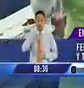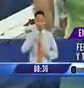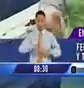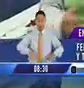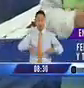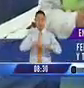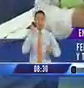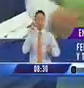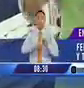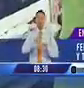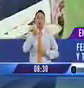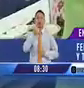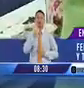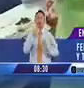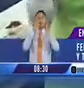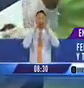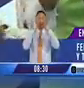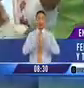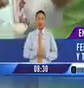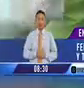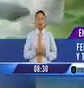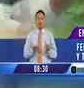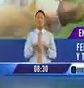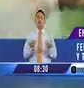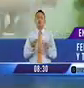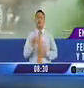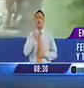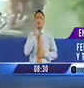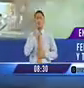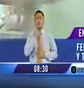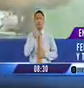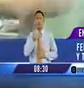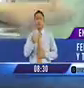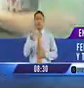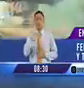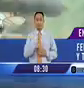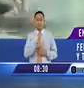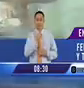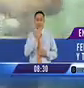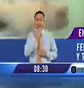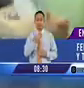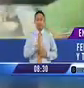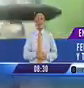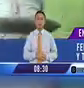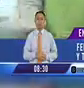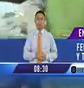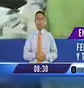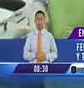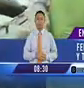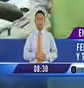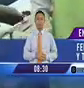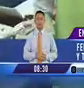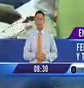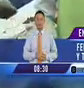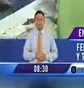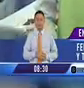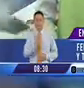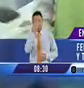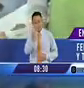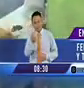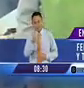hasta el 10 de diciembre. Coméntenos dónde es el sabor, dónde usted aplica ese sazón. ¿Cómo está, mi querido